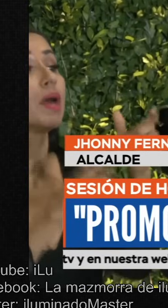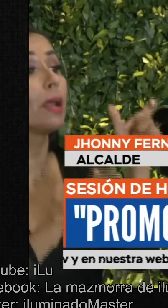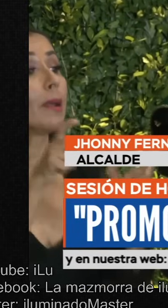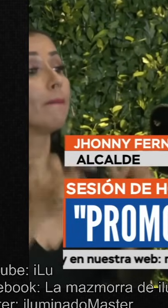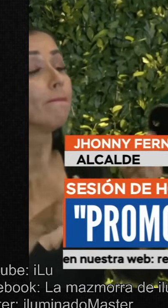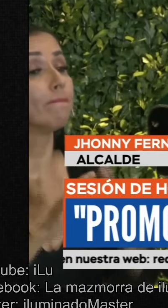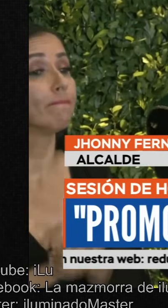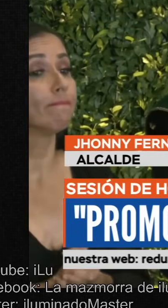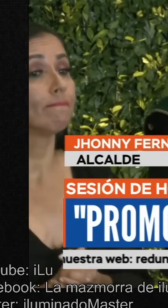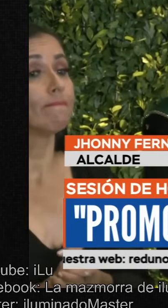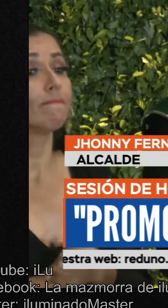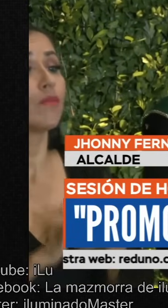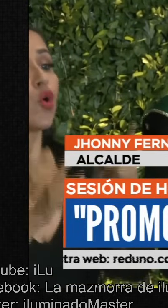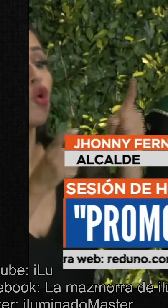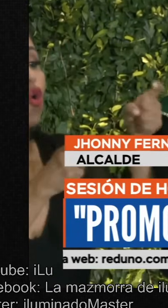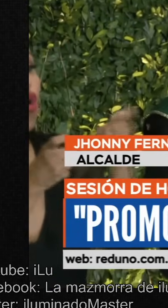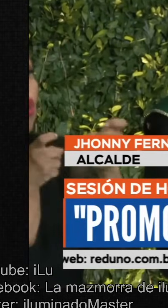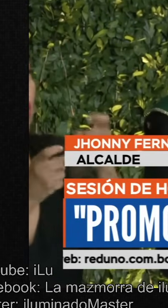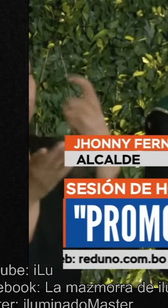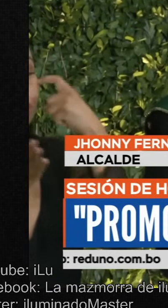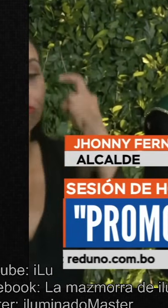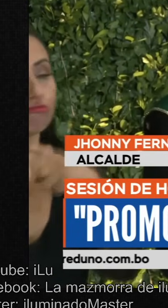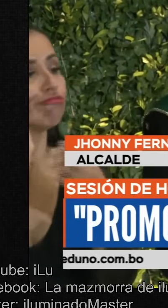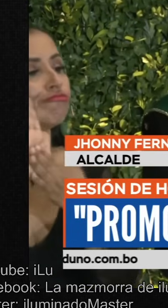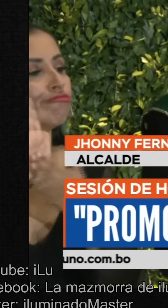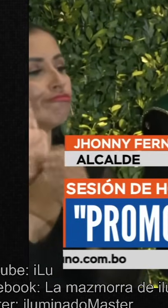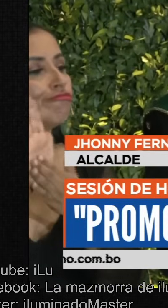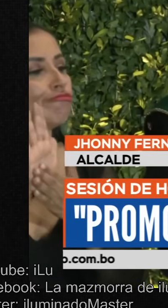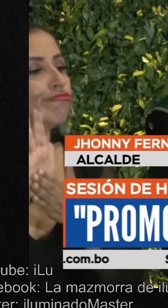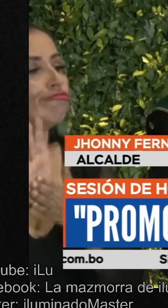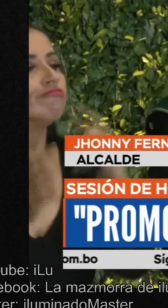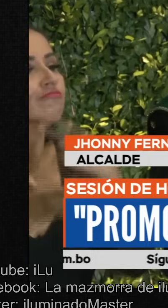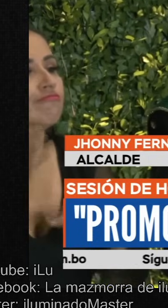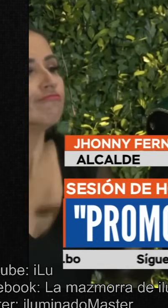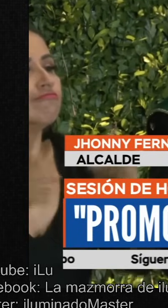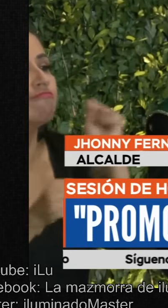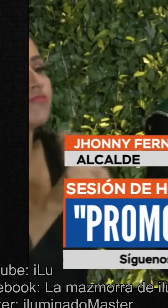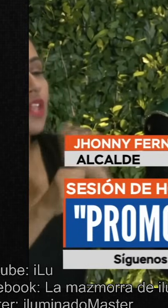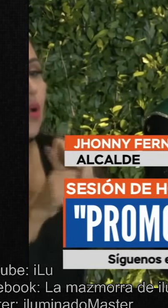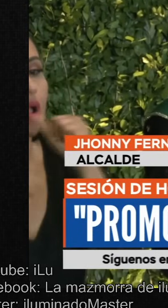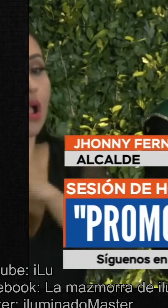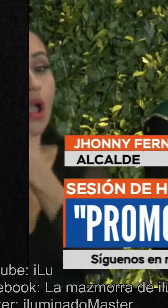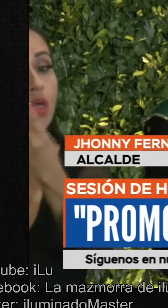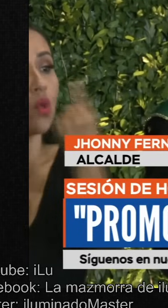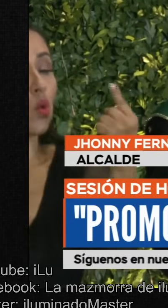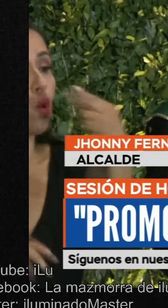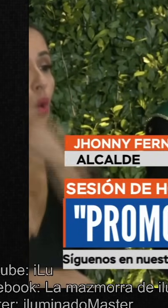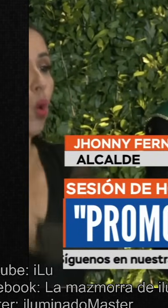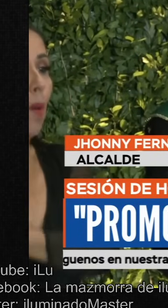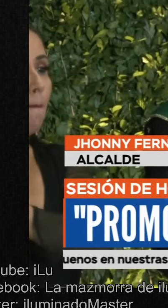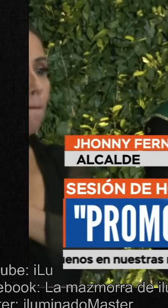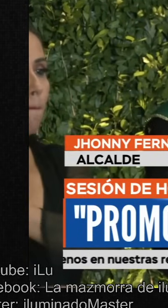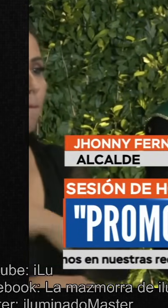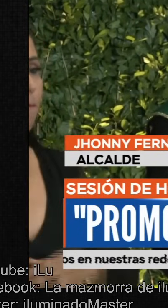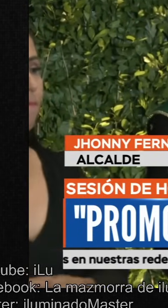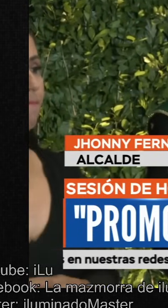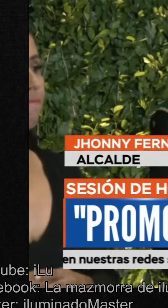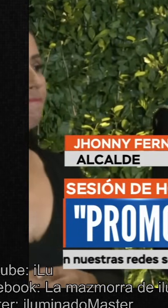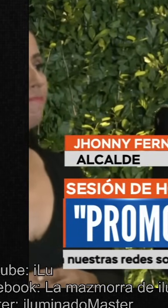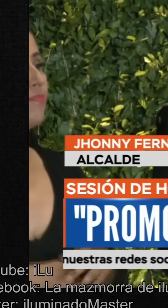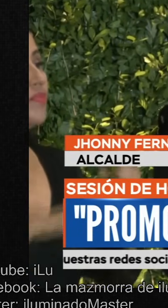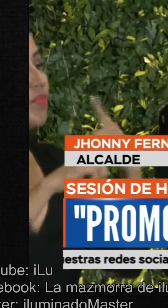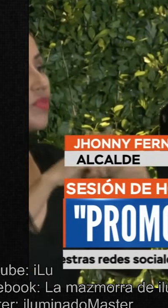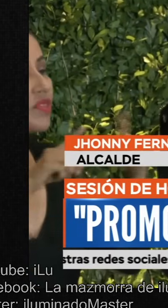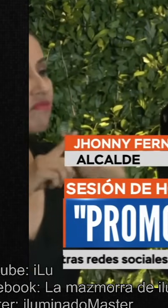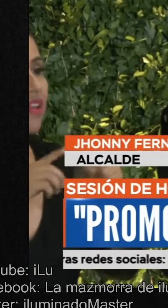ciudadano, para controlar y verificar todo lo que es el trabajo de cada uno de estos hospitales en las